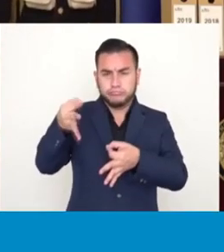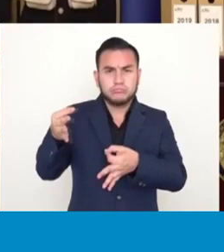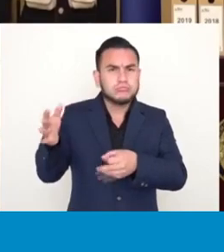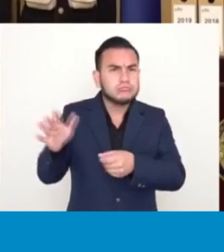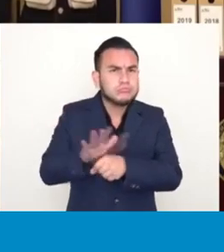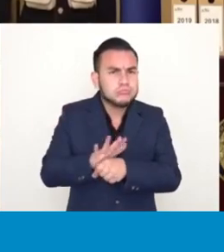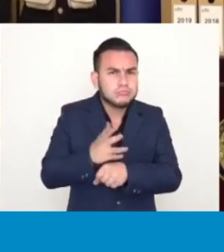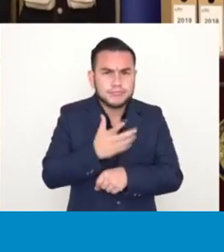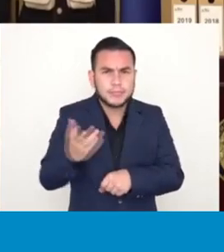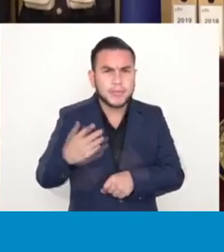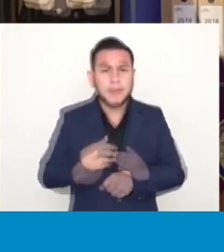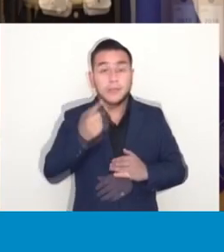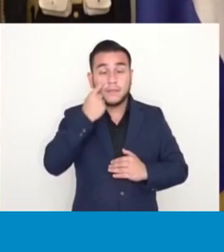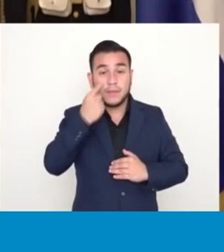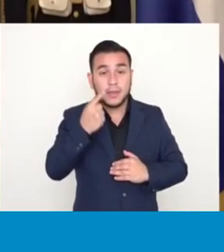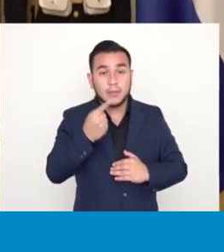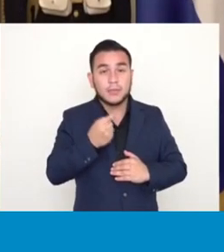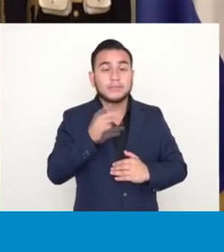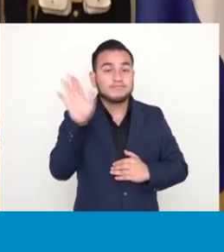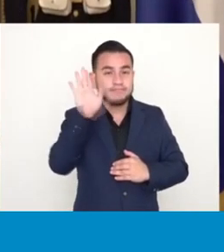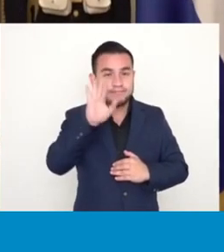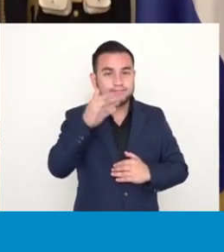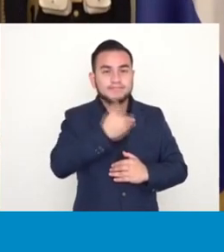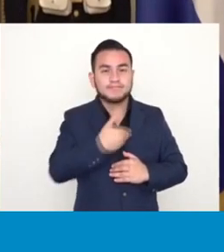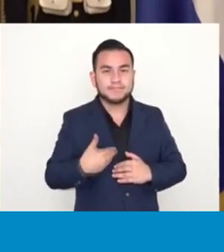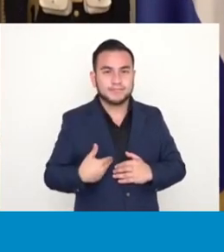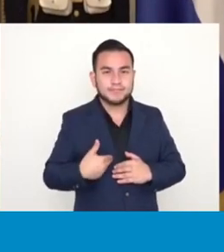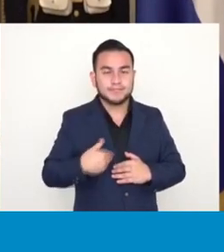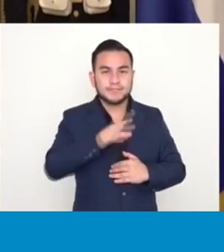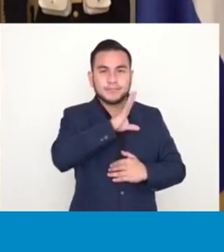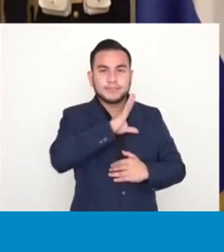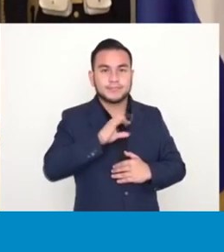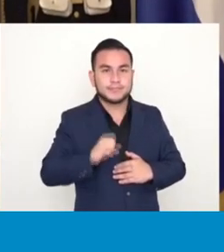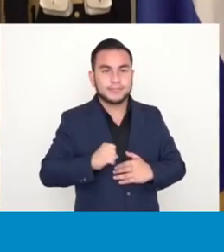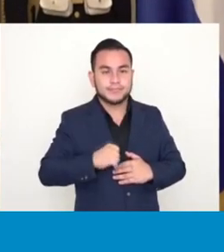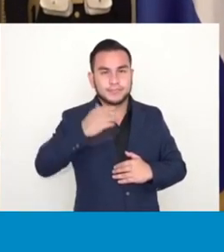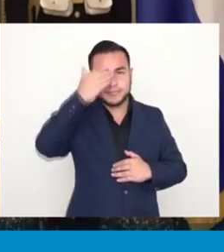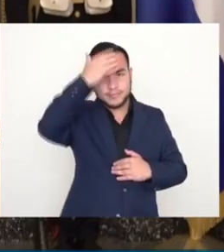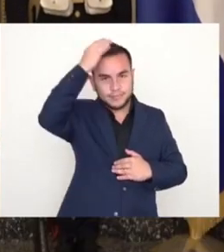secretos actuales y divulgarlos. Informó para laprensagráfica.com Melvin Alas.